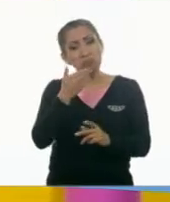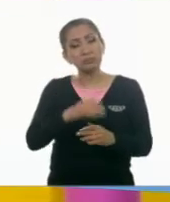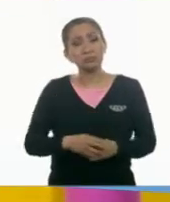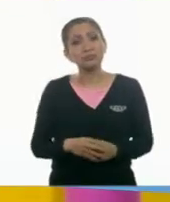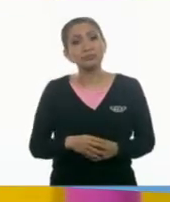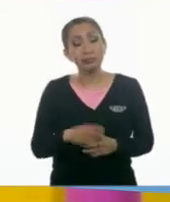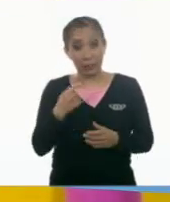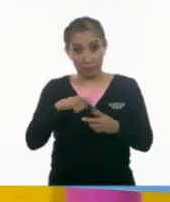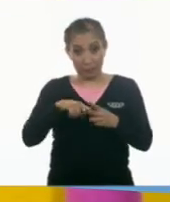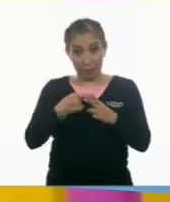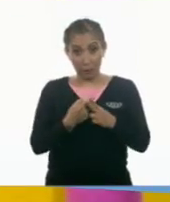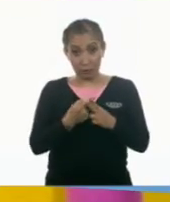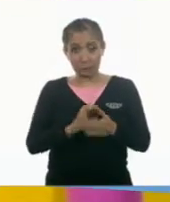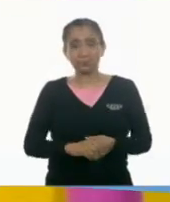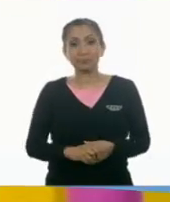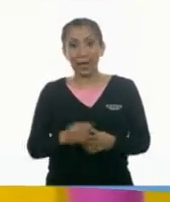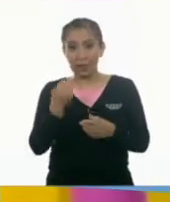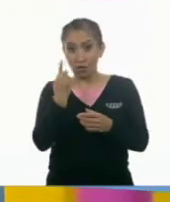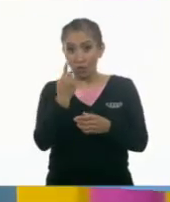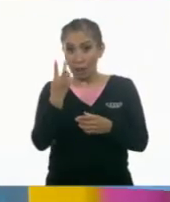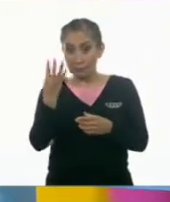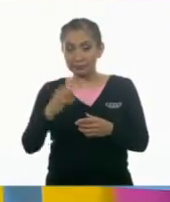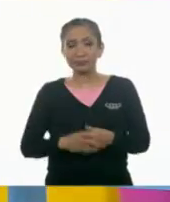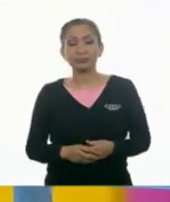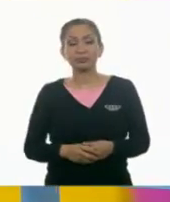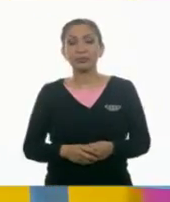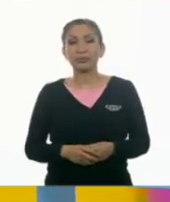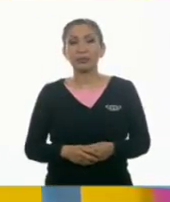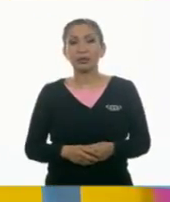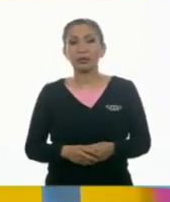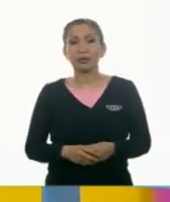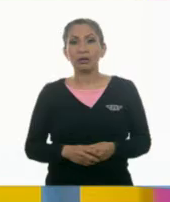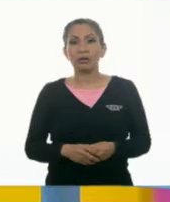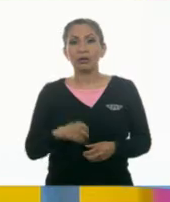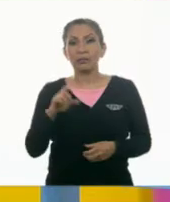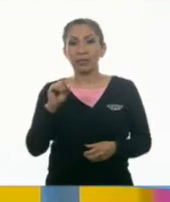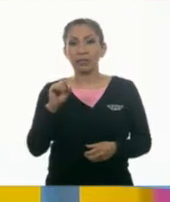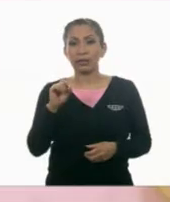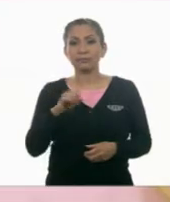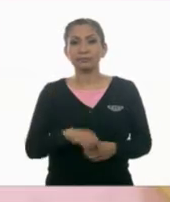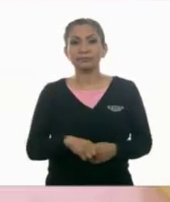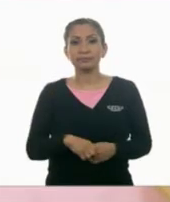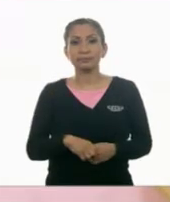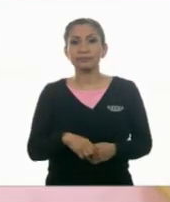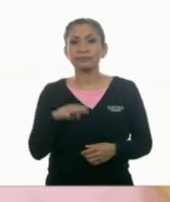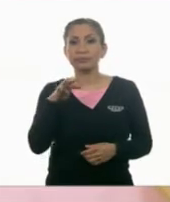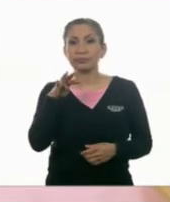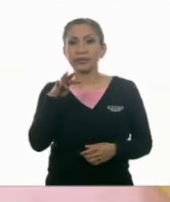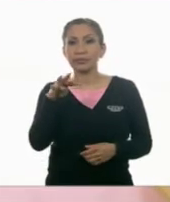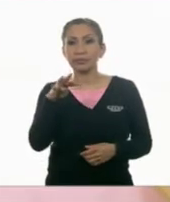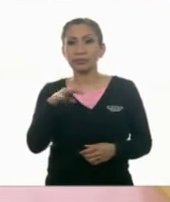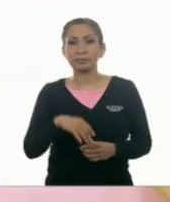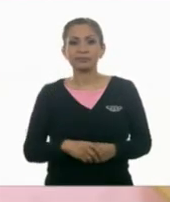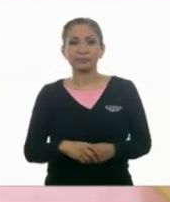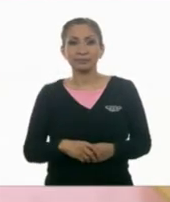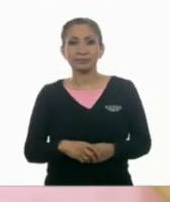Perfecto. ¿Contamos? Contamos. Muy bien. De acuerdo. Muy bien. 20. 20.